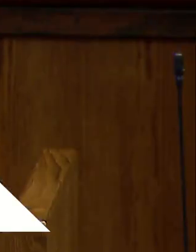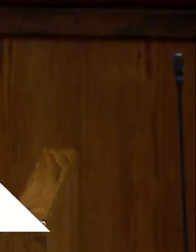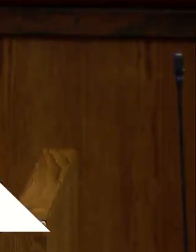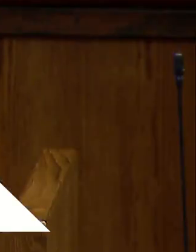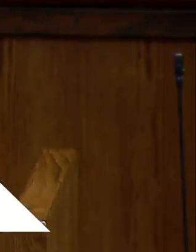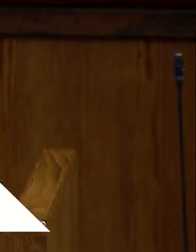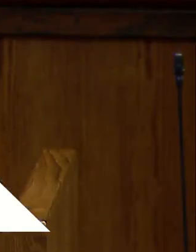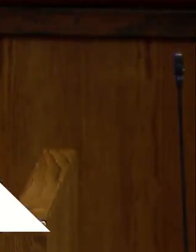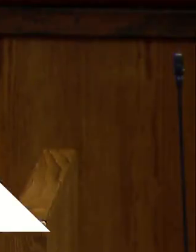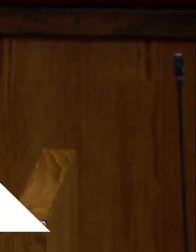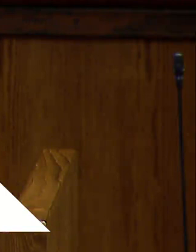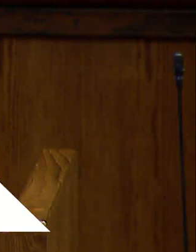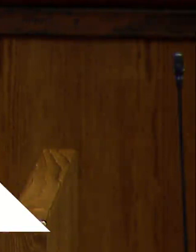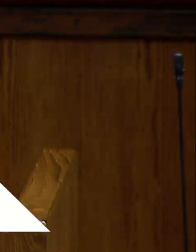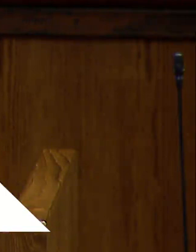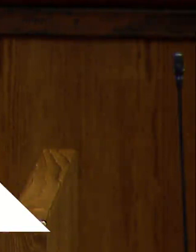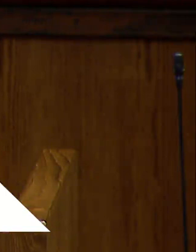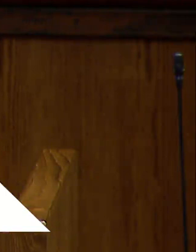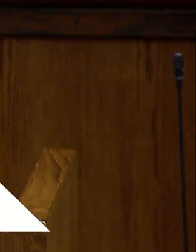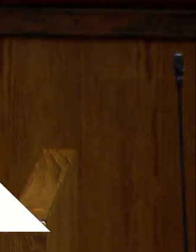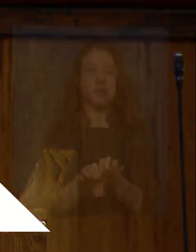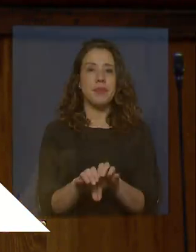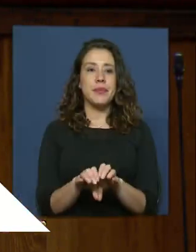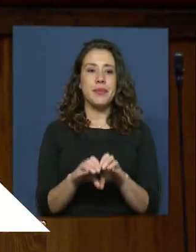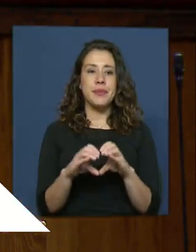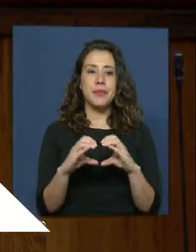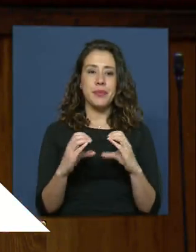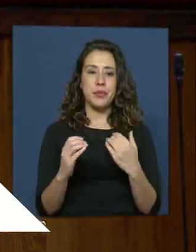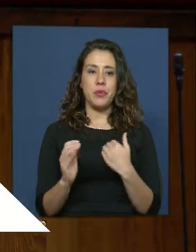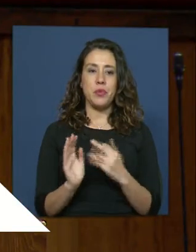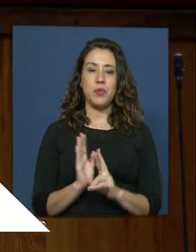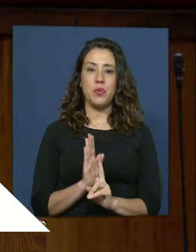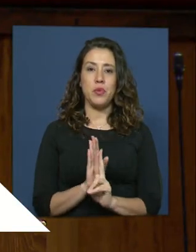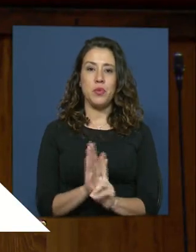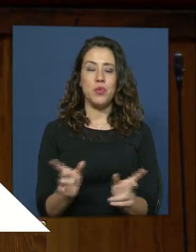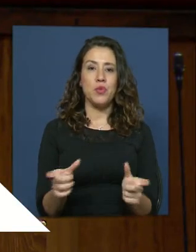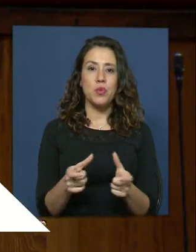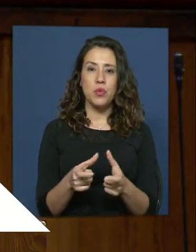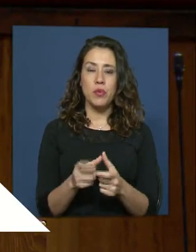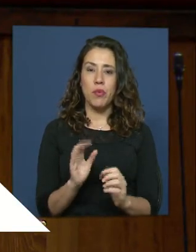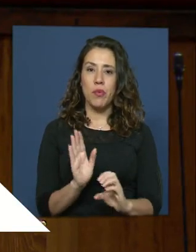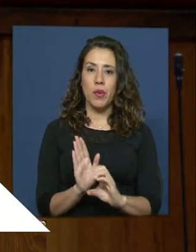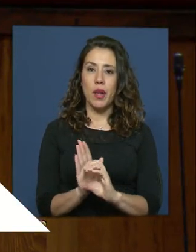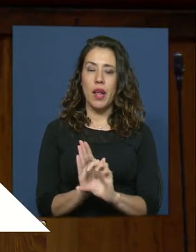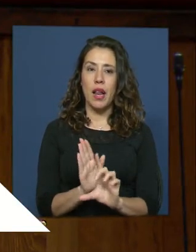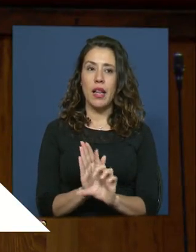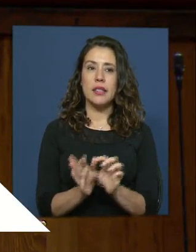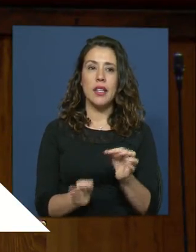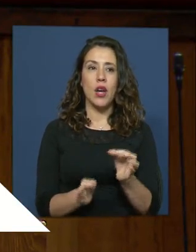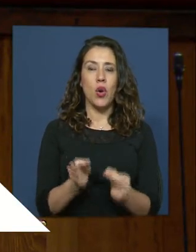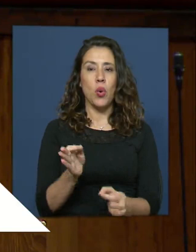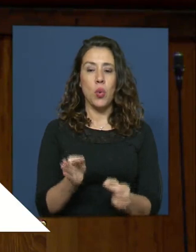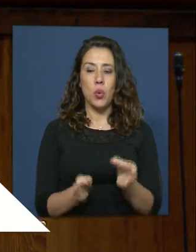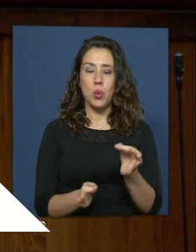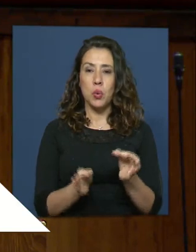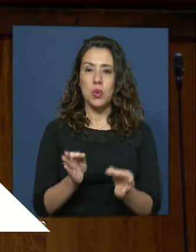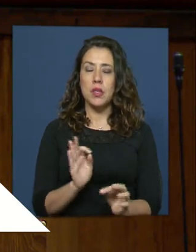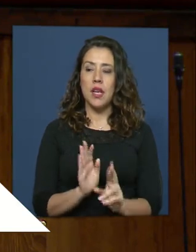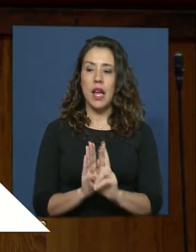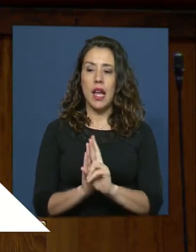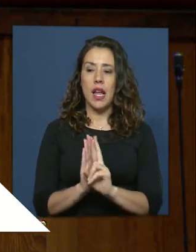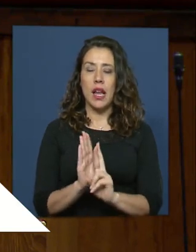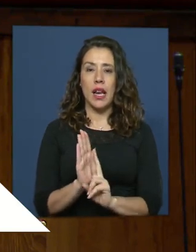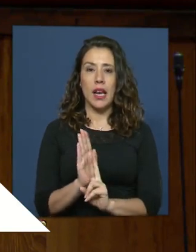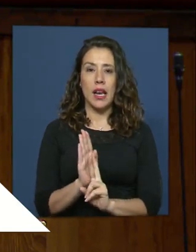presidente. Honorable Cámara, en representación de la Comisión de Constitución, Legislación y Justicia y